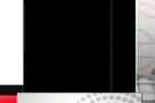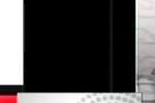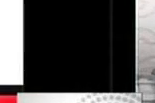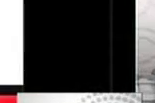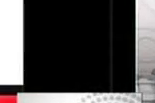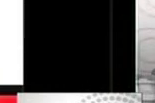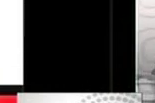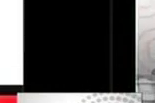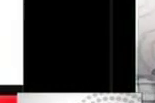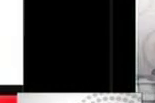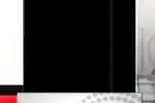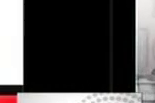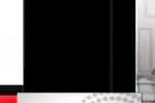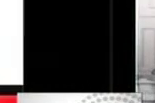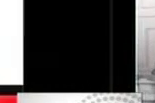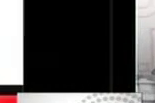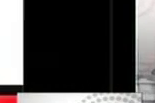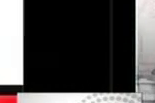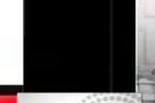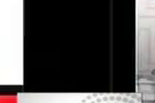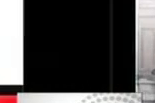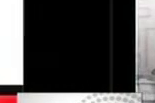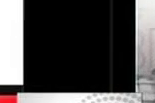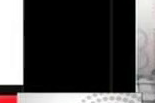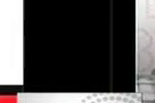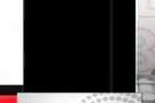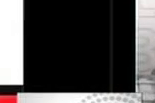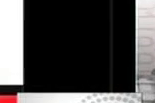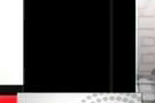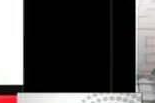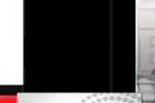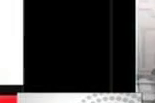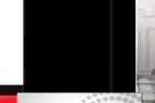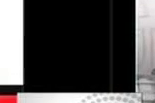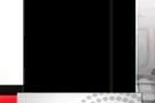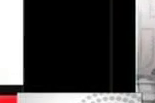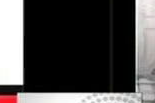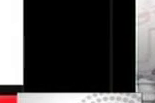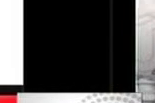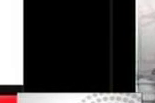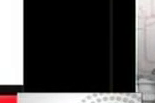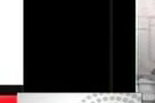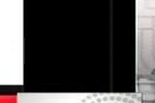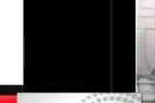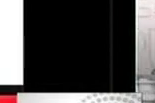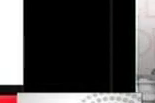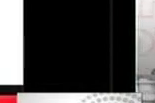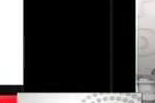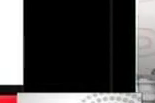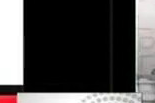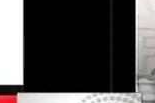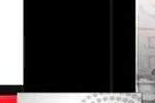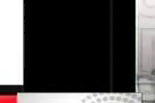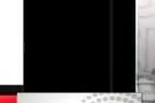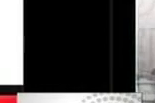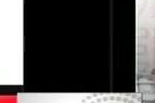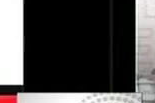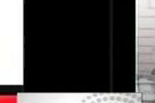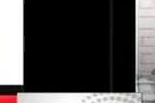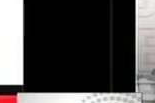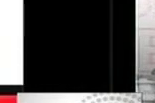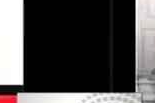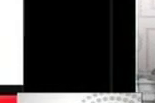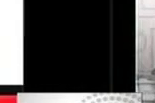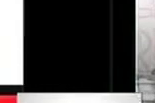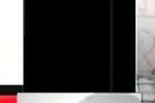presupuesto, como le digo, está en la reserva de contingencia, pero nuestra estimación es que el próximo año le deberemos asignar 255 millones de soles para